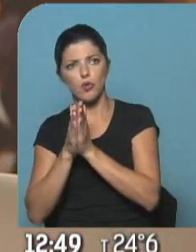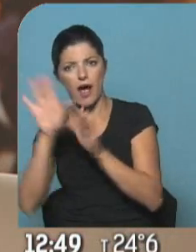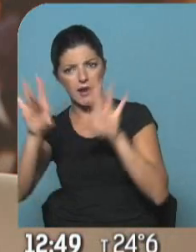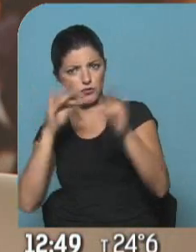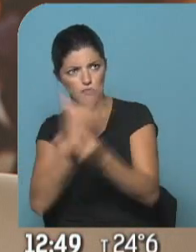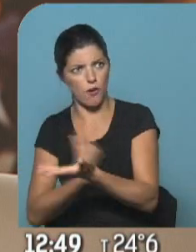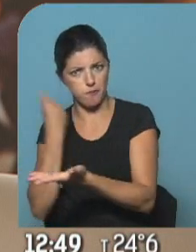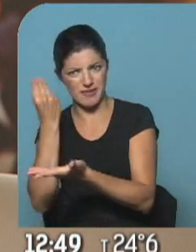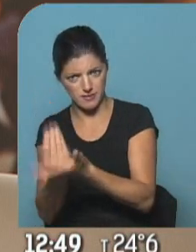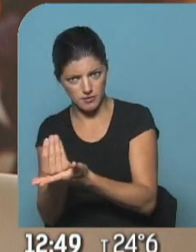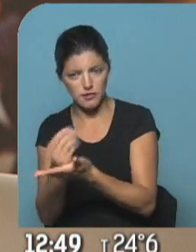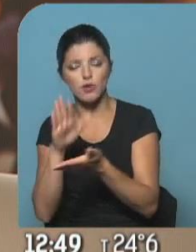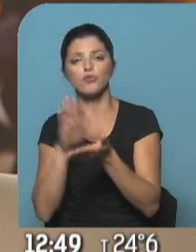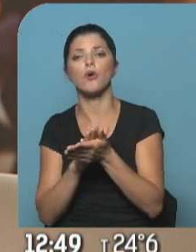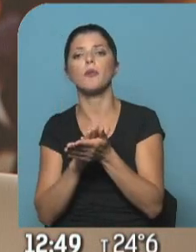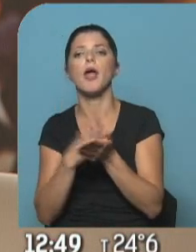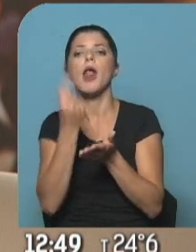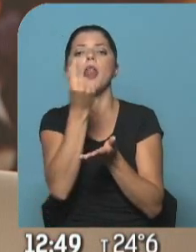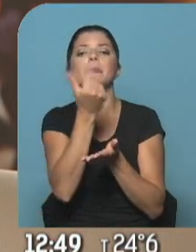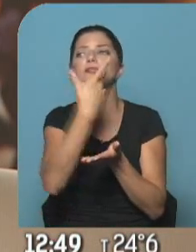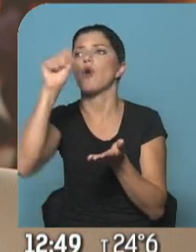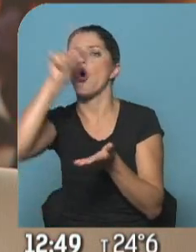paraísos fiscales y poner algún tipo de control o impedimento a presentarse a quien